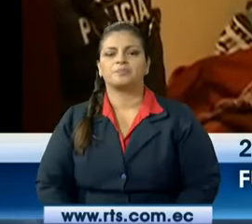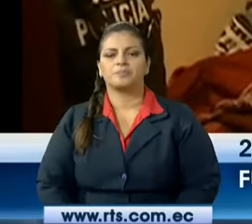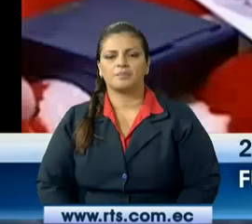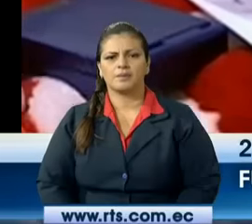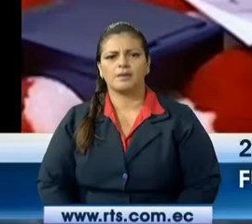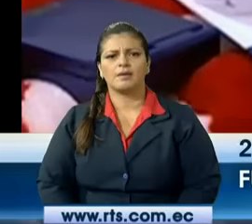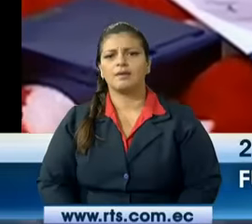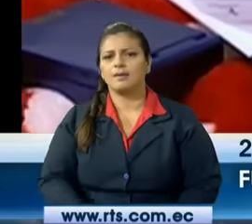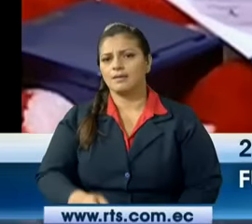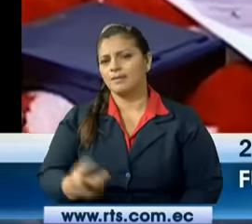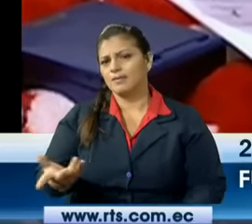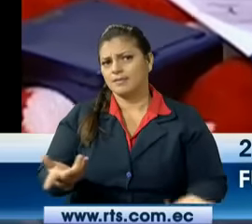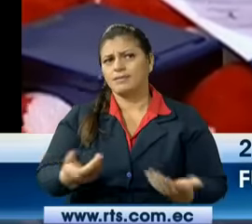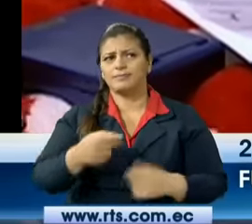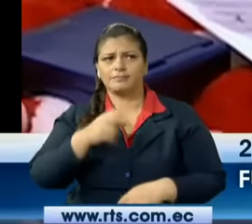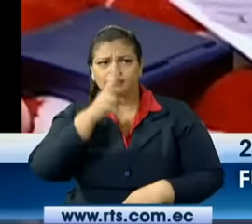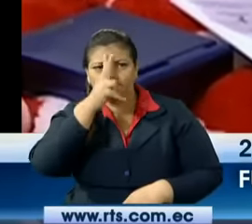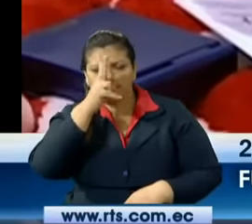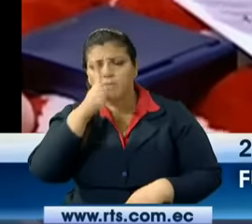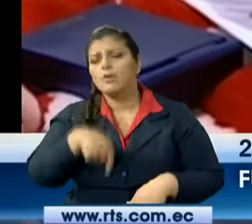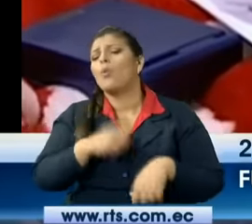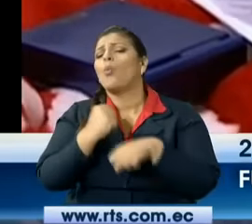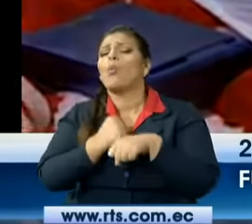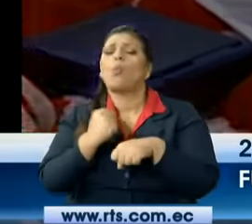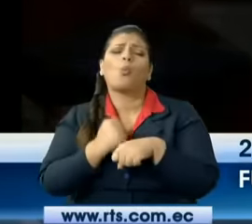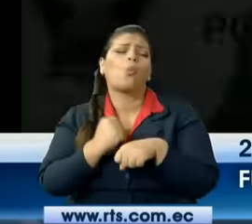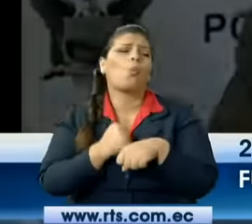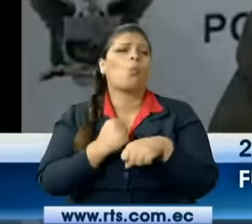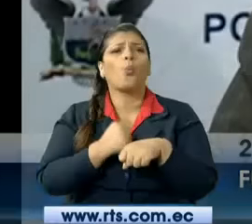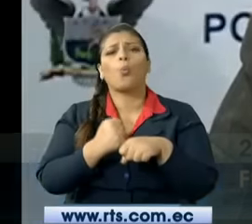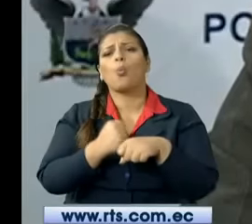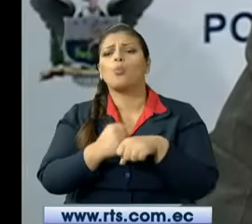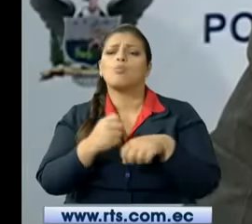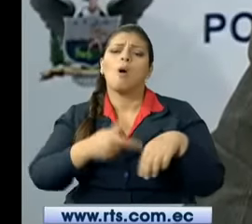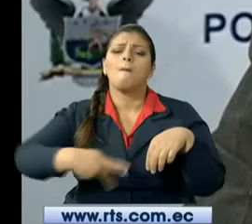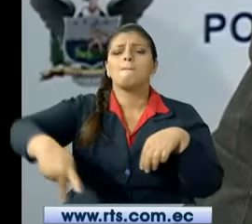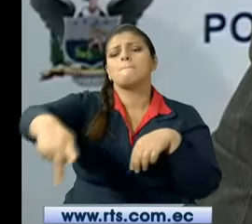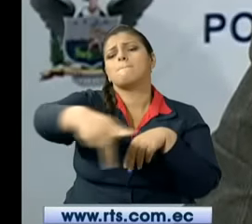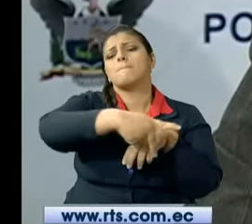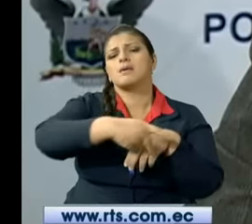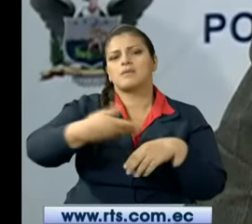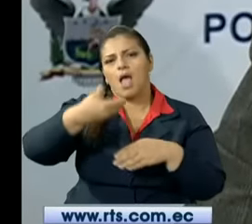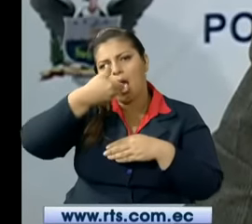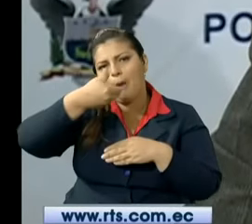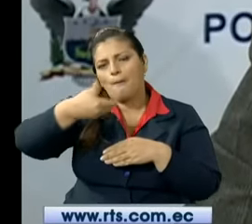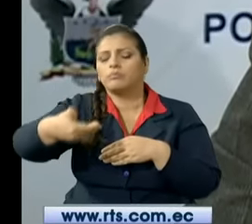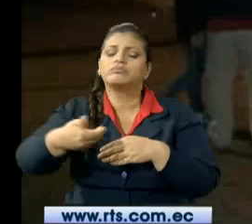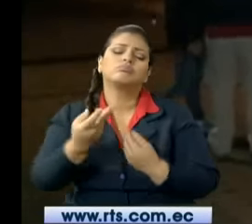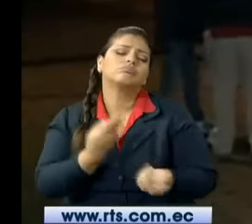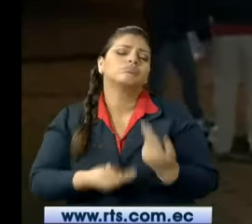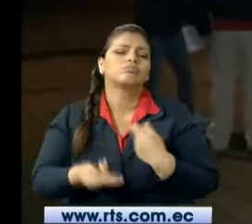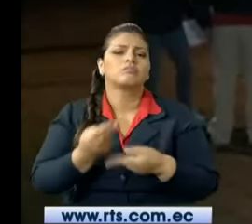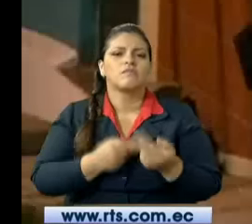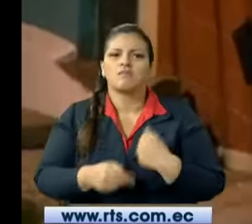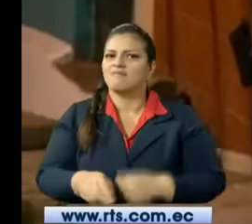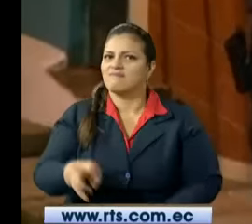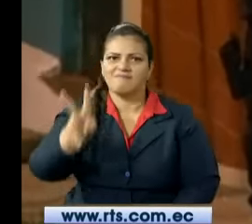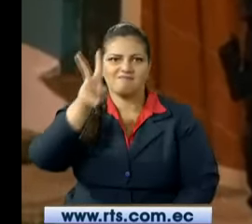Guayas, ejerciendo algunas actividades económicas en Santa Elena. Sobre todo con la fachada de una supuesta cadena de pizzería,